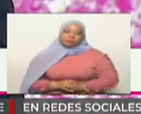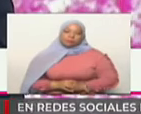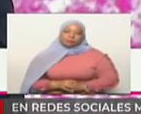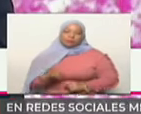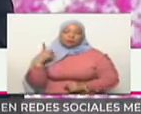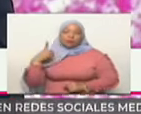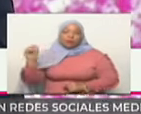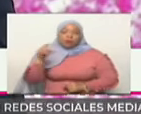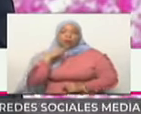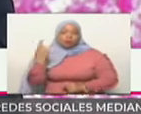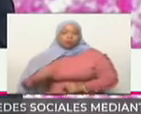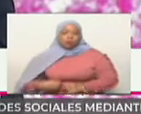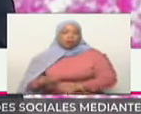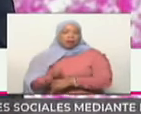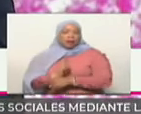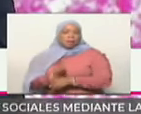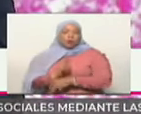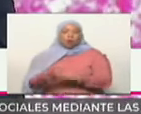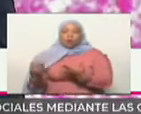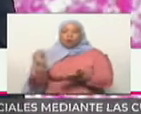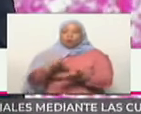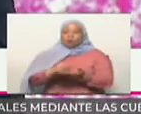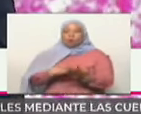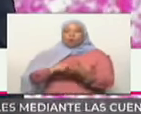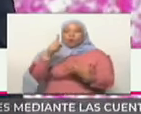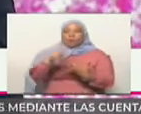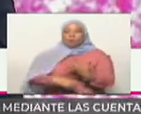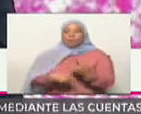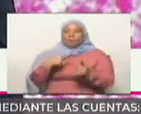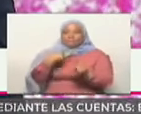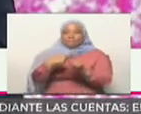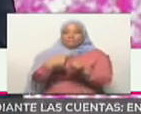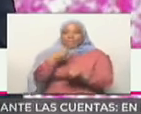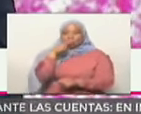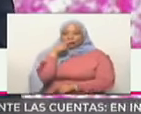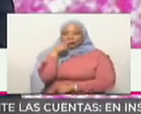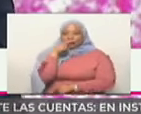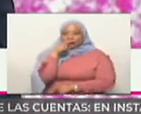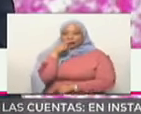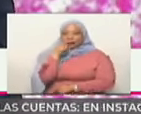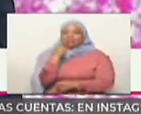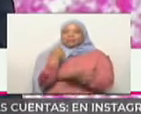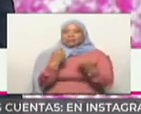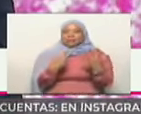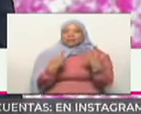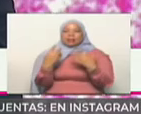vine y aquí estoy, pues, en el programa con Maduro Más. Rapidito,